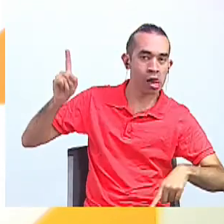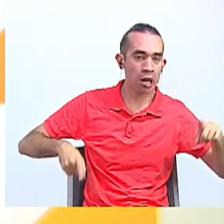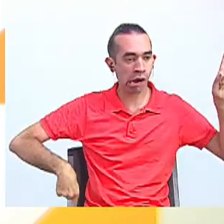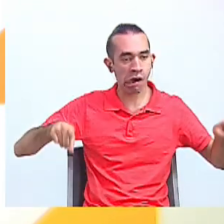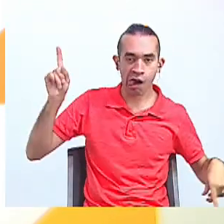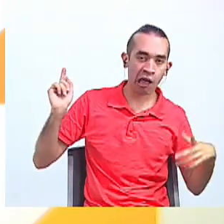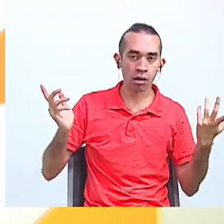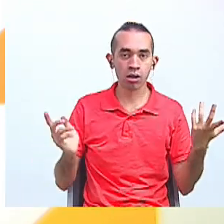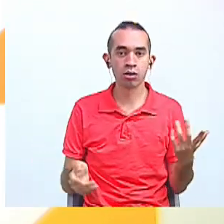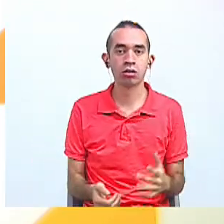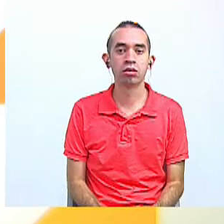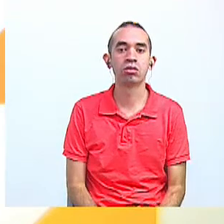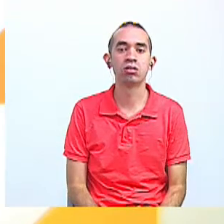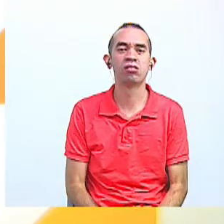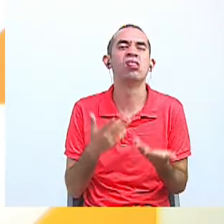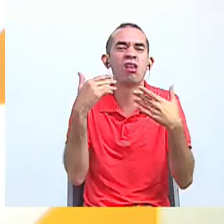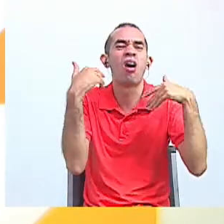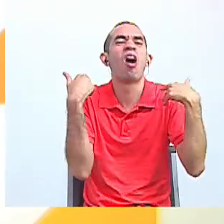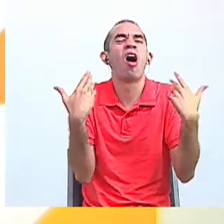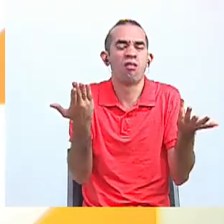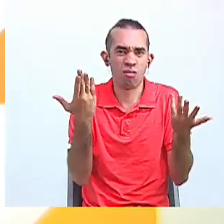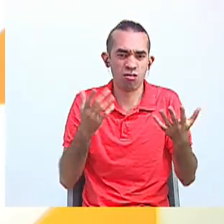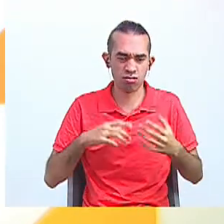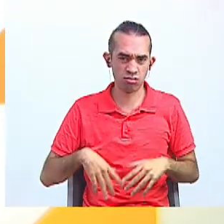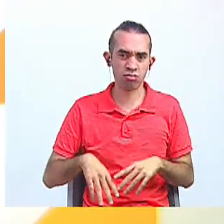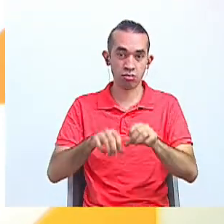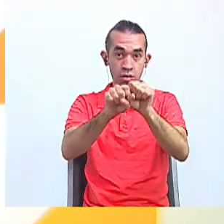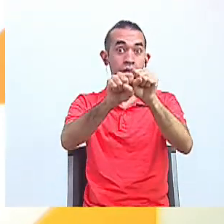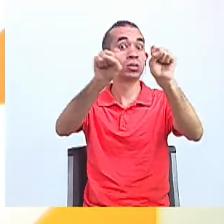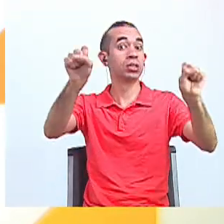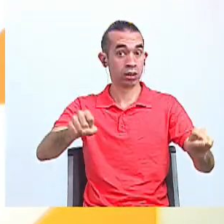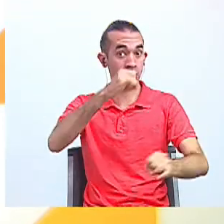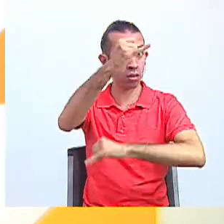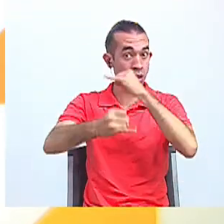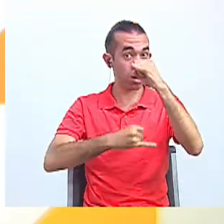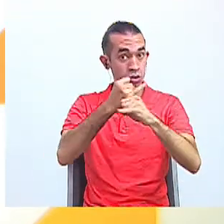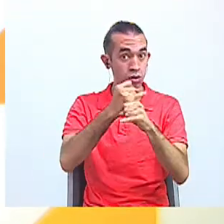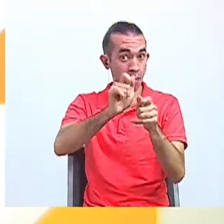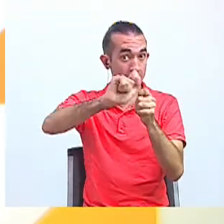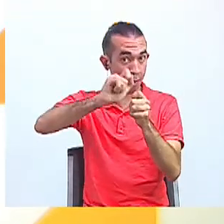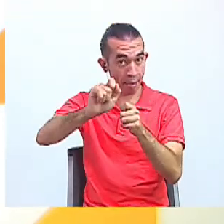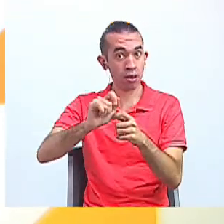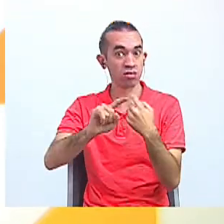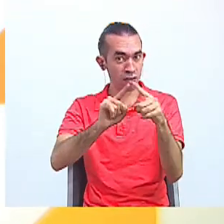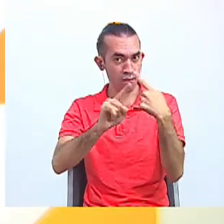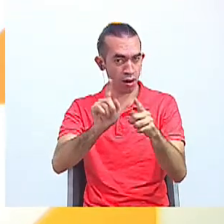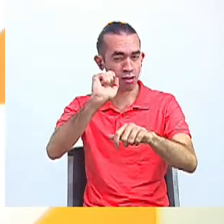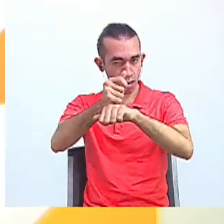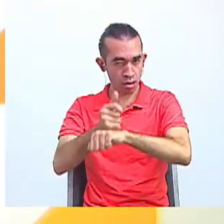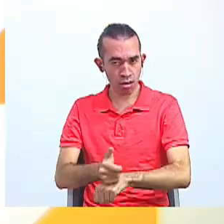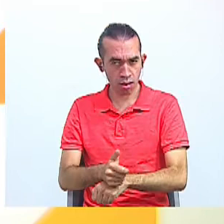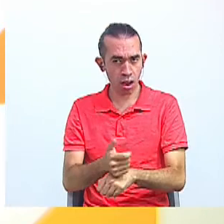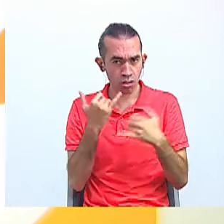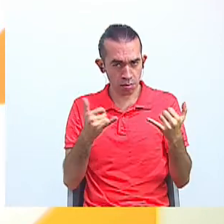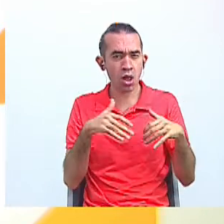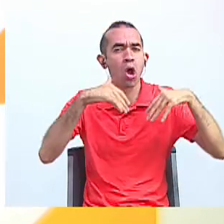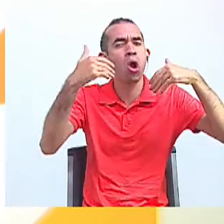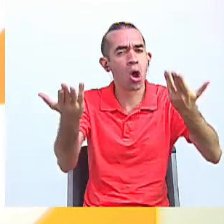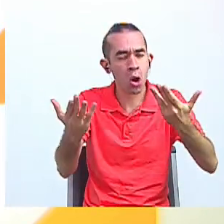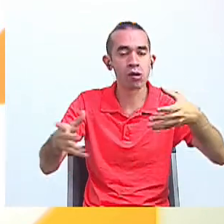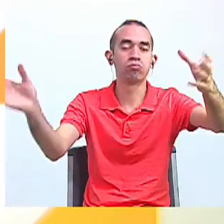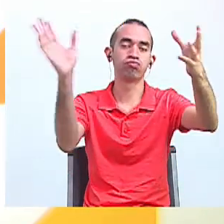Pero entonces, ¿cómo se fue desarrollando nuestro sistema internacional de unidades que conocemos en la actualidad? Muy